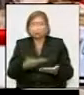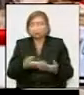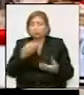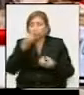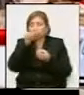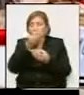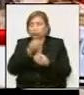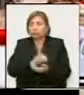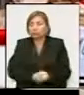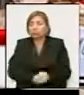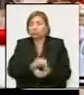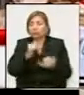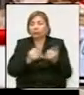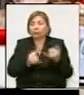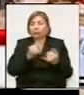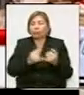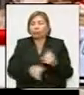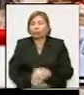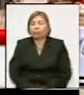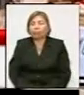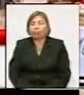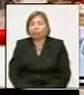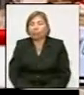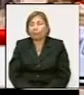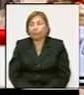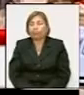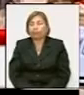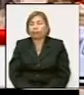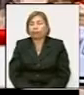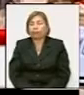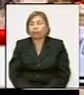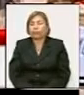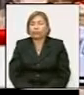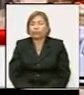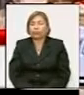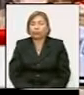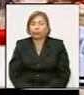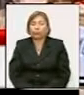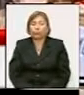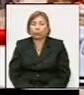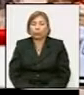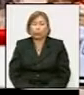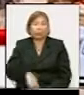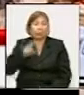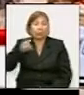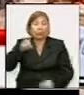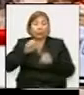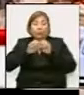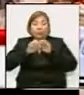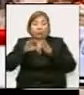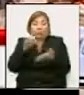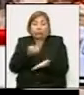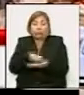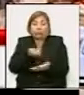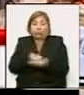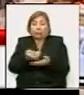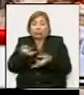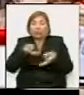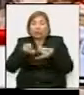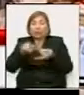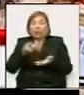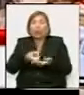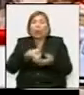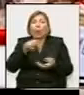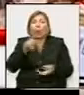ellos mismos. Finalmente también, lo último que quiero decir es la necesidad de no solo la transparencia en las compras y adquisiciones, sino la rendición de cuentas. Hemos